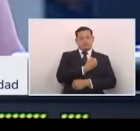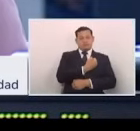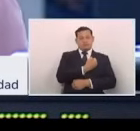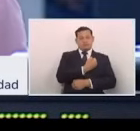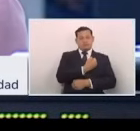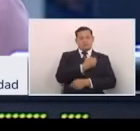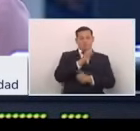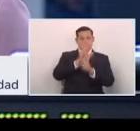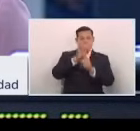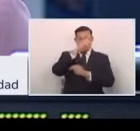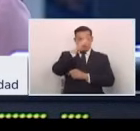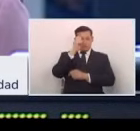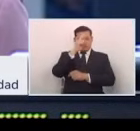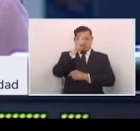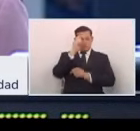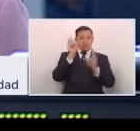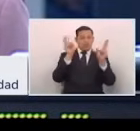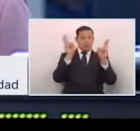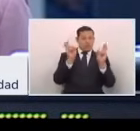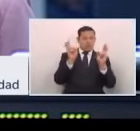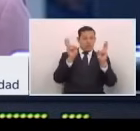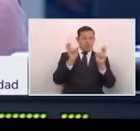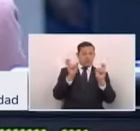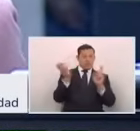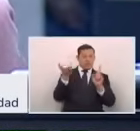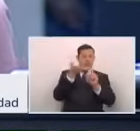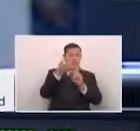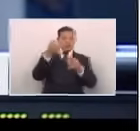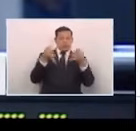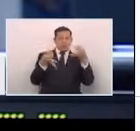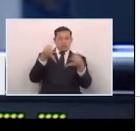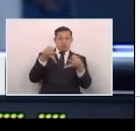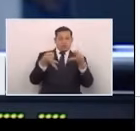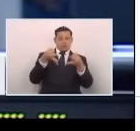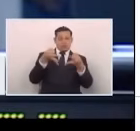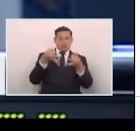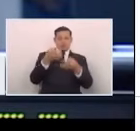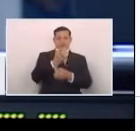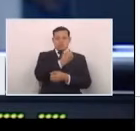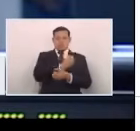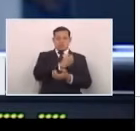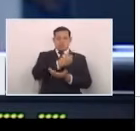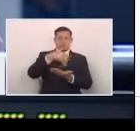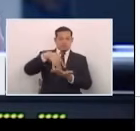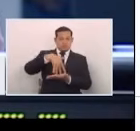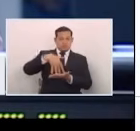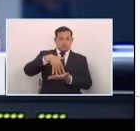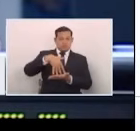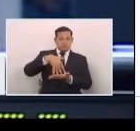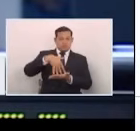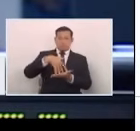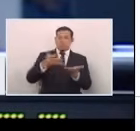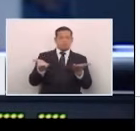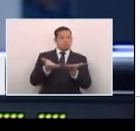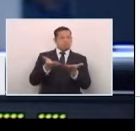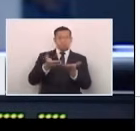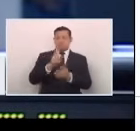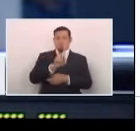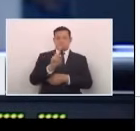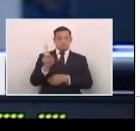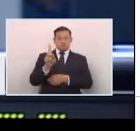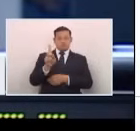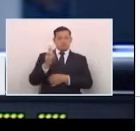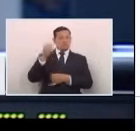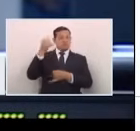Su tarea en el tema de darle justicia a las víctimas no está hecha, no la